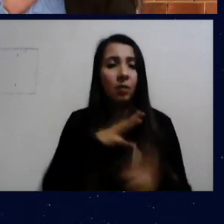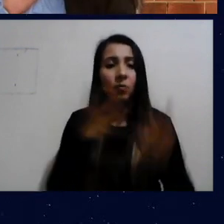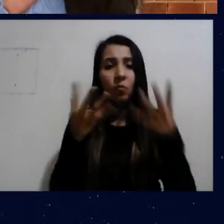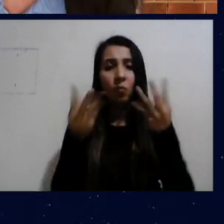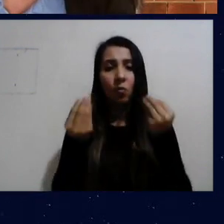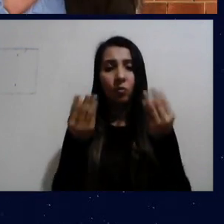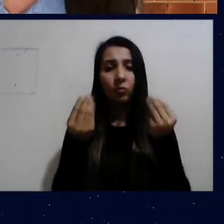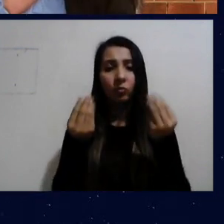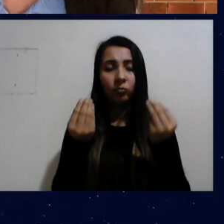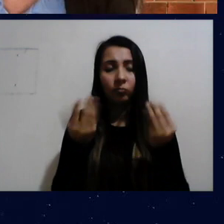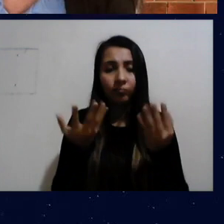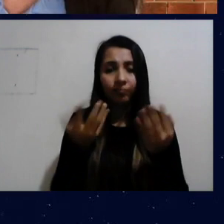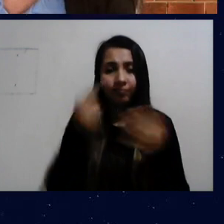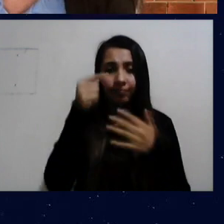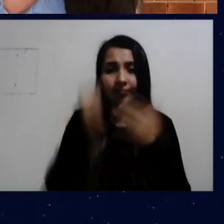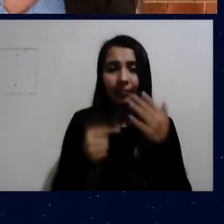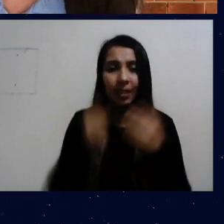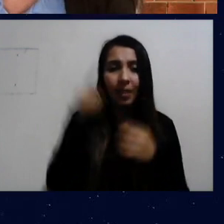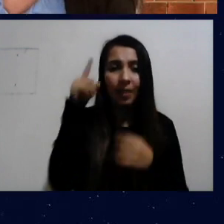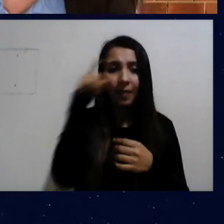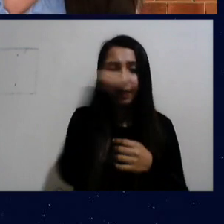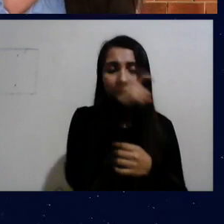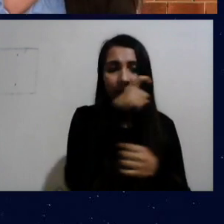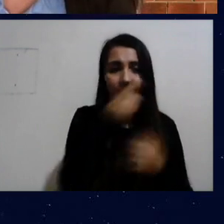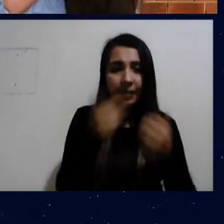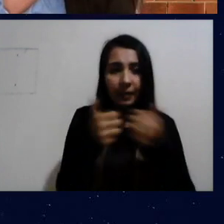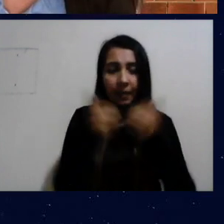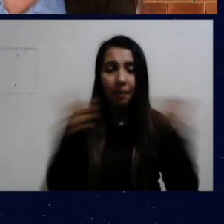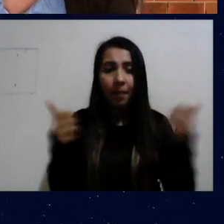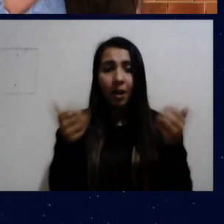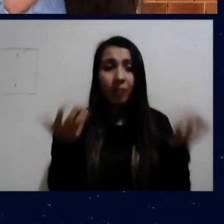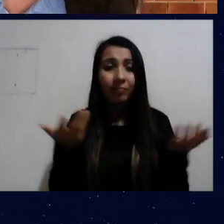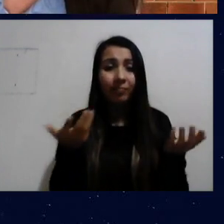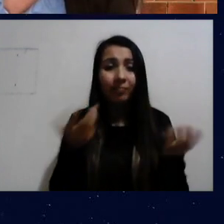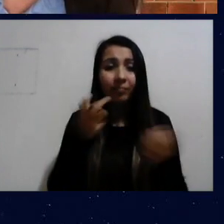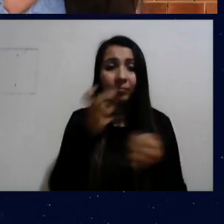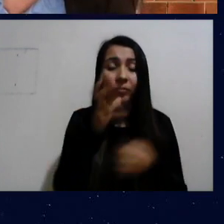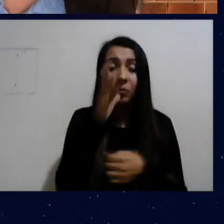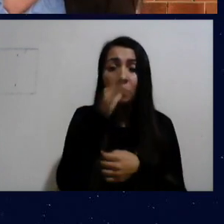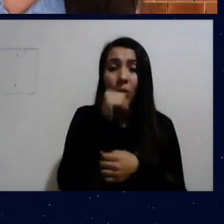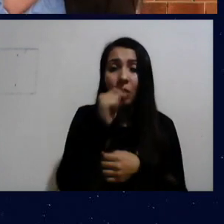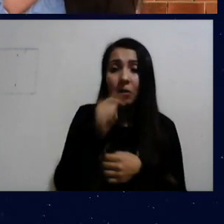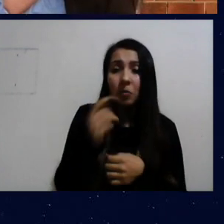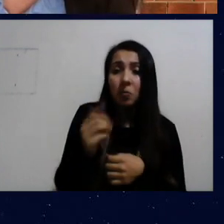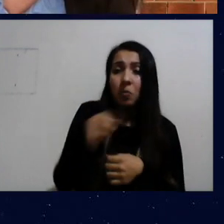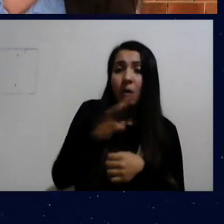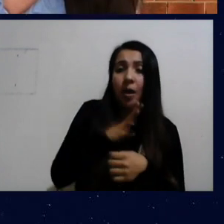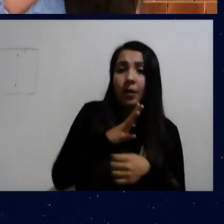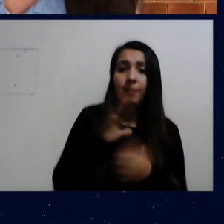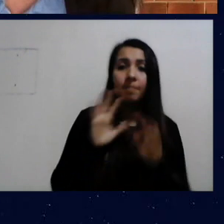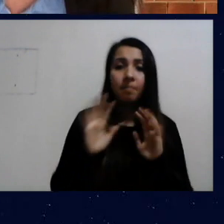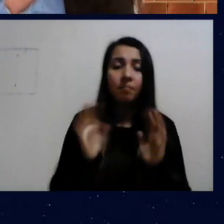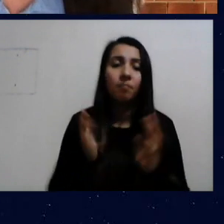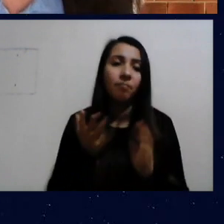puedes decir que no hay, pero tampoco puedes decir conclusivamente que hay. Esa es la dificultad. O sea, la dificultad es